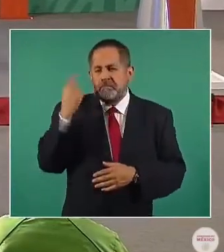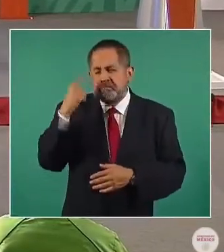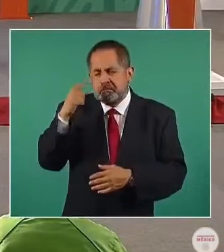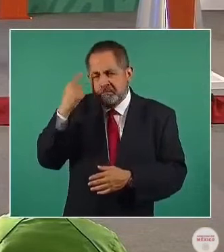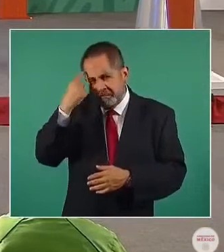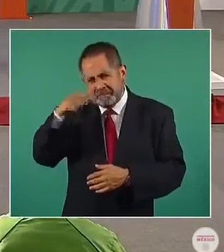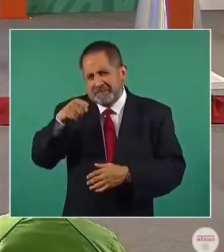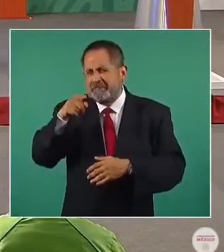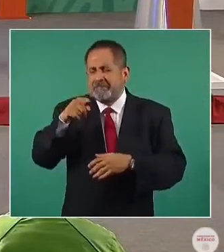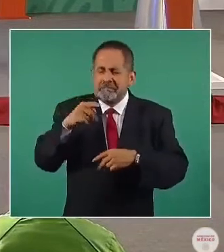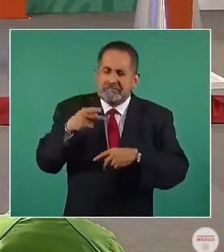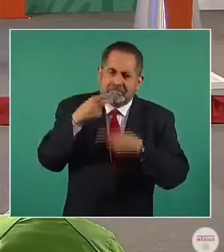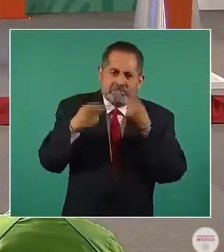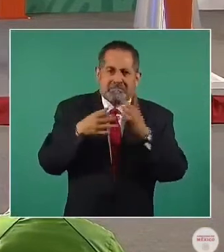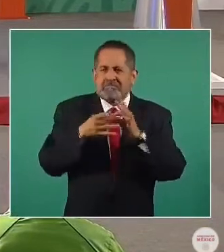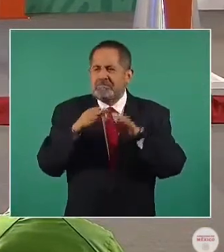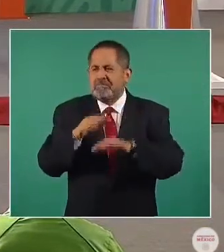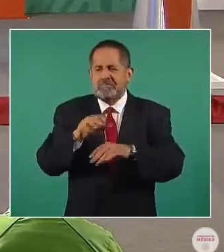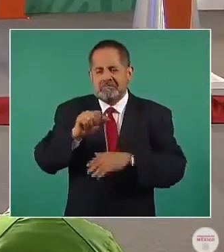el presidente